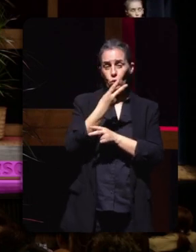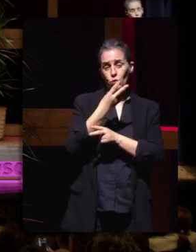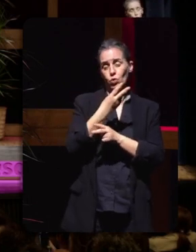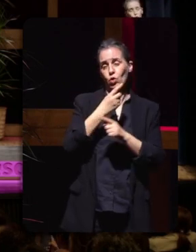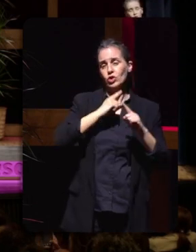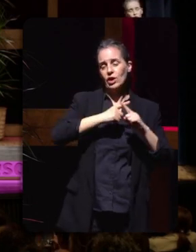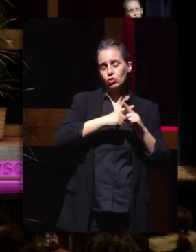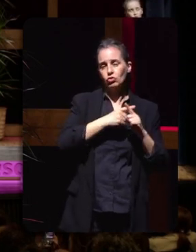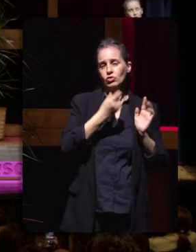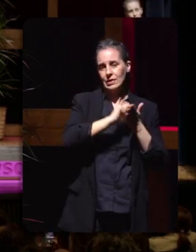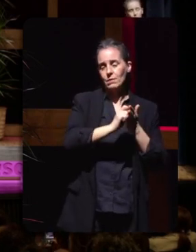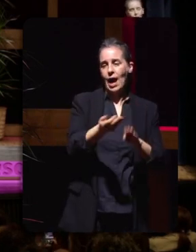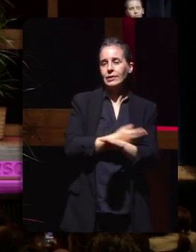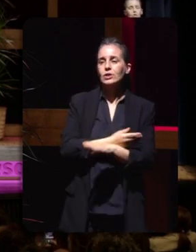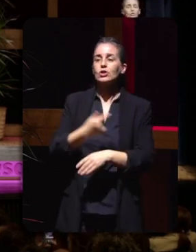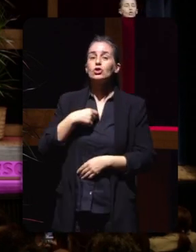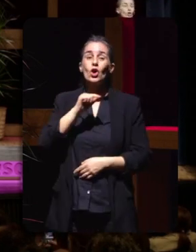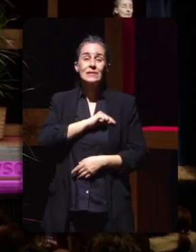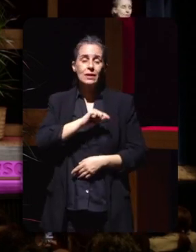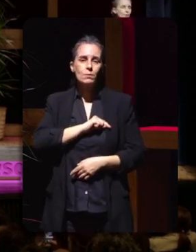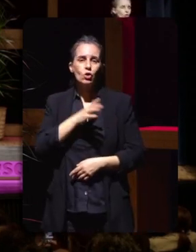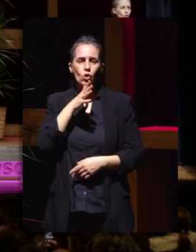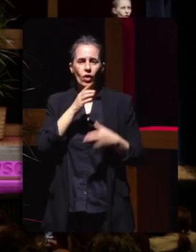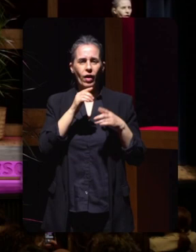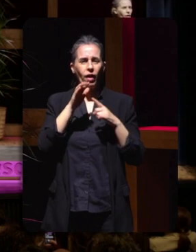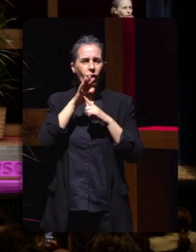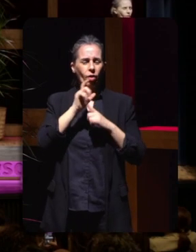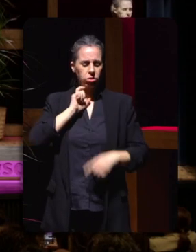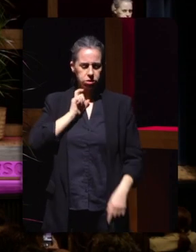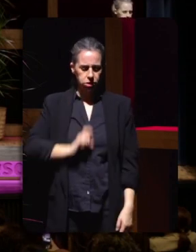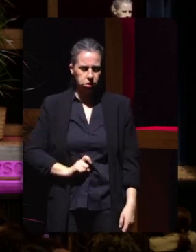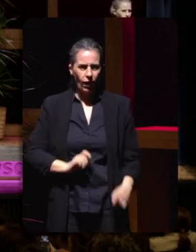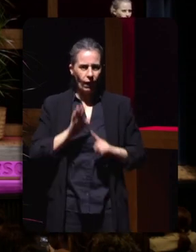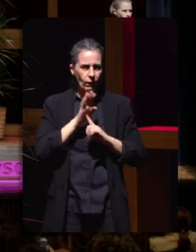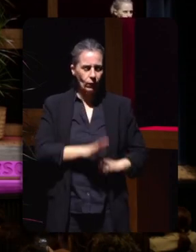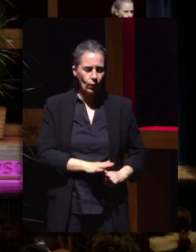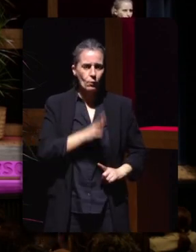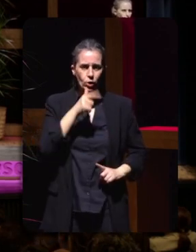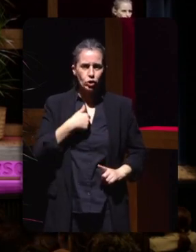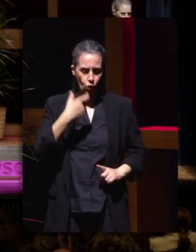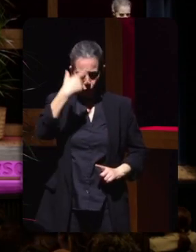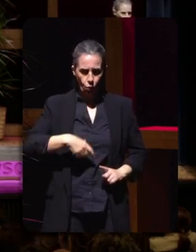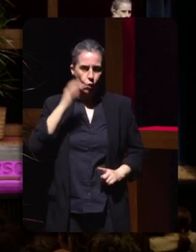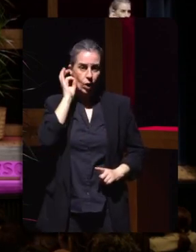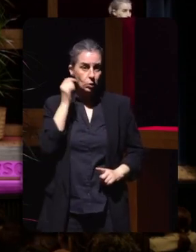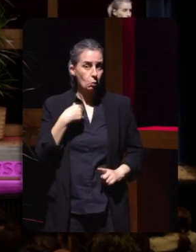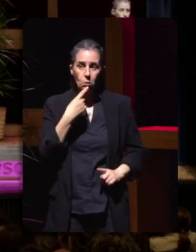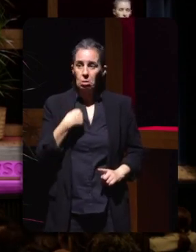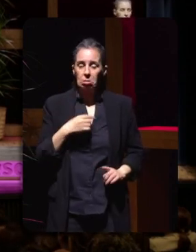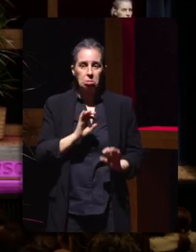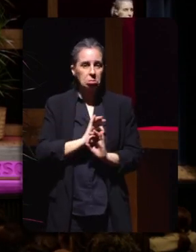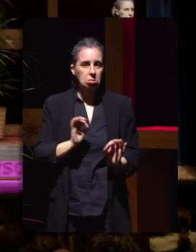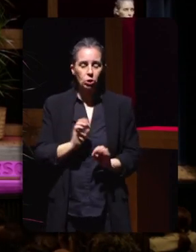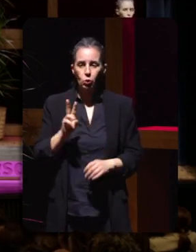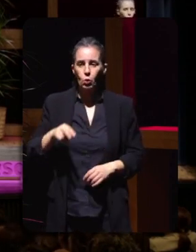y dijo nunca había tenido sentimientos de inferioridad por ser mujer nadie me había dicho piensas así porque eres una mujer la feminidad nunca había sido una